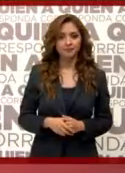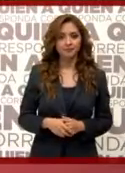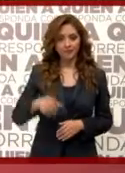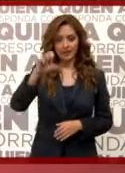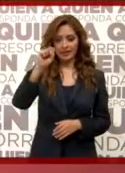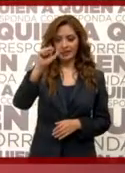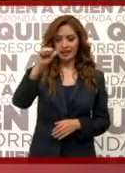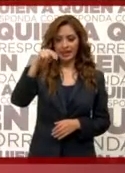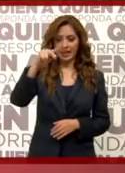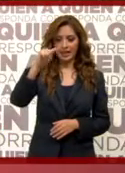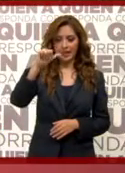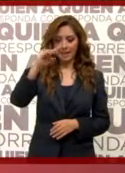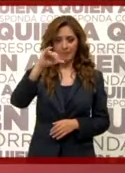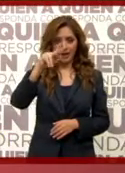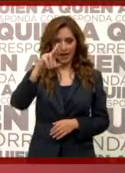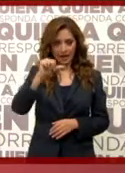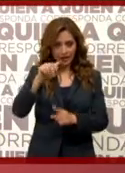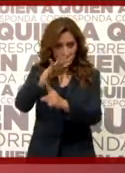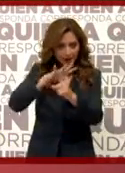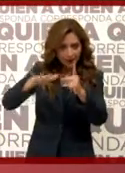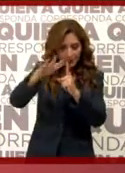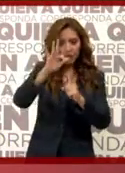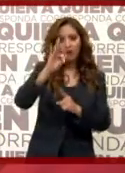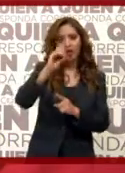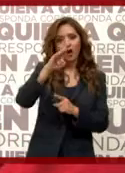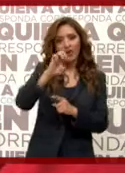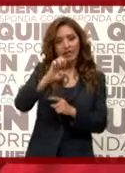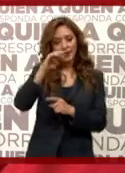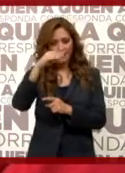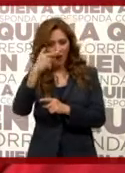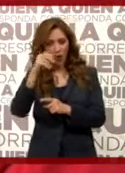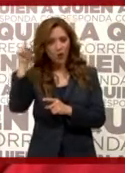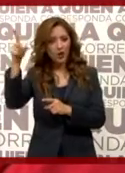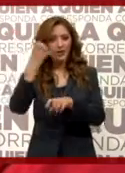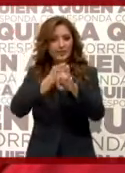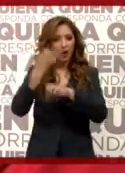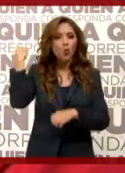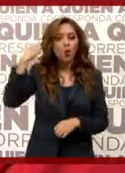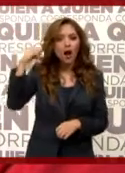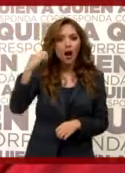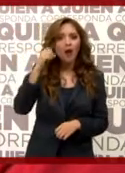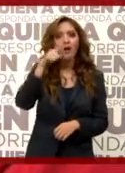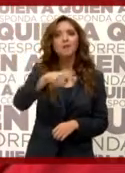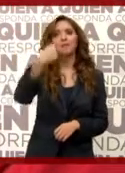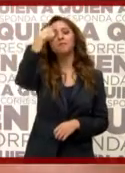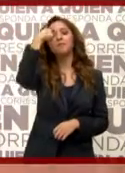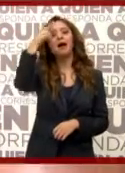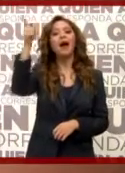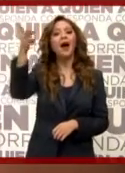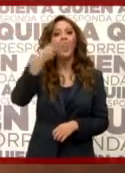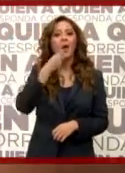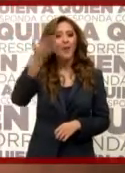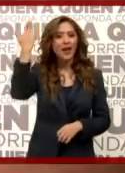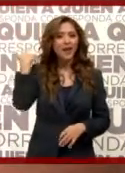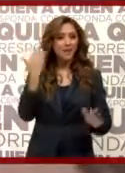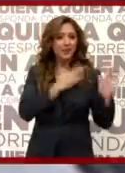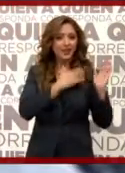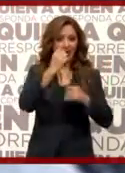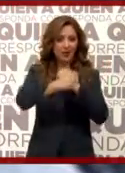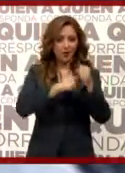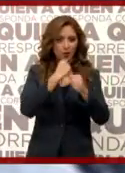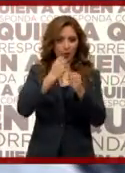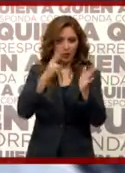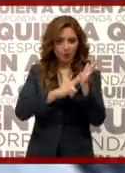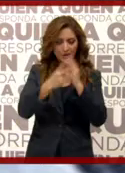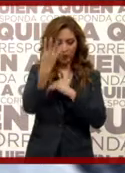Santa María Teopoxco, distrito Teotitlán de Flores Magón, Oaxaca, fue el escenario perfecto para una promesa embaucadora en el año 2009. El